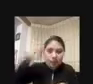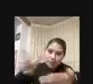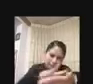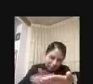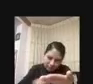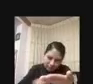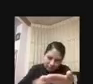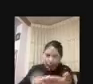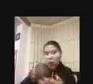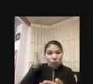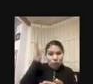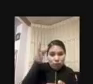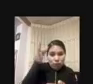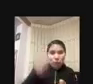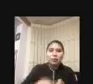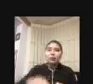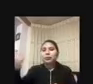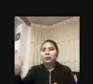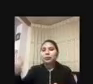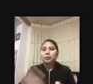también. Pasamos, por favor.